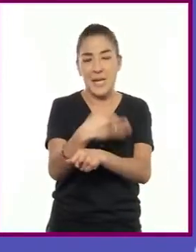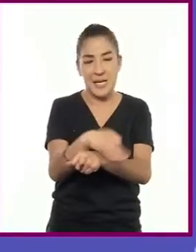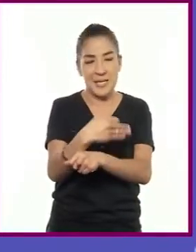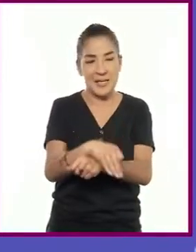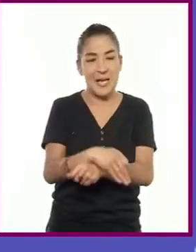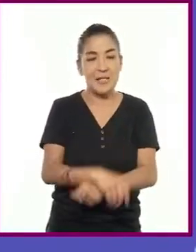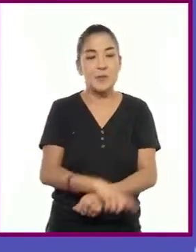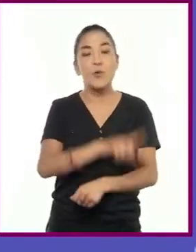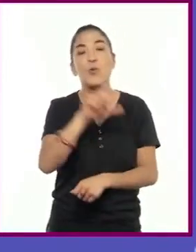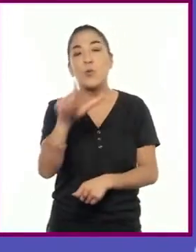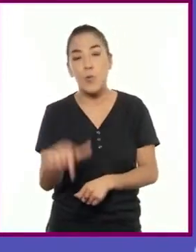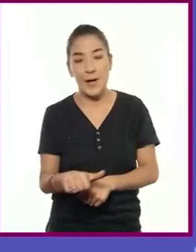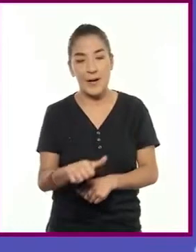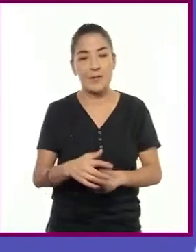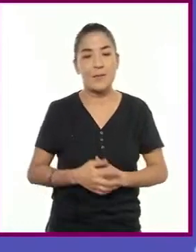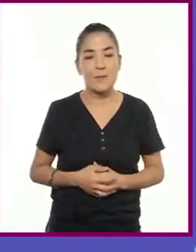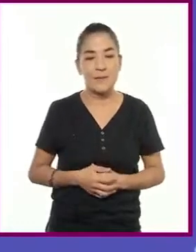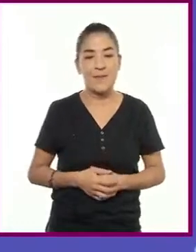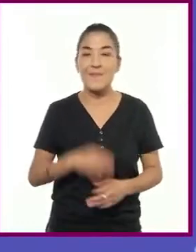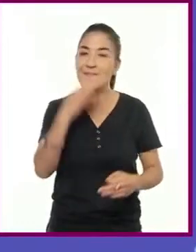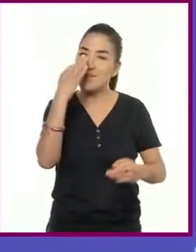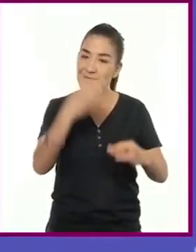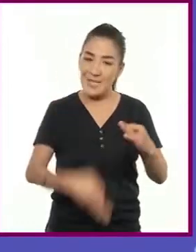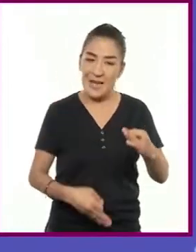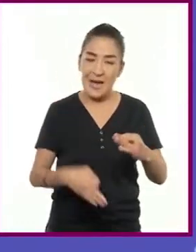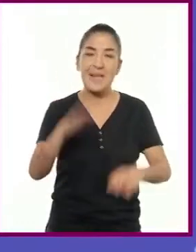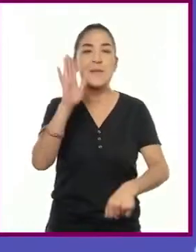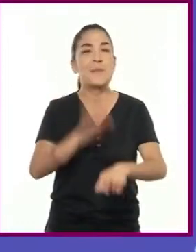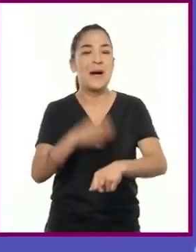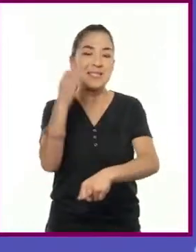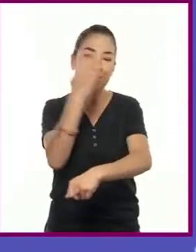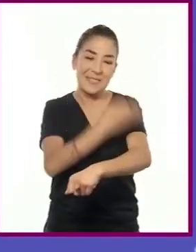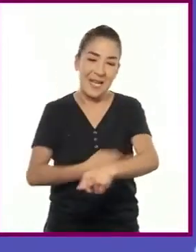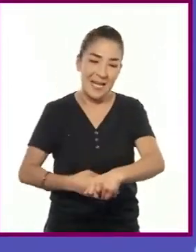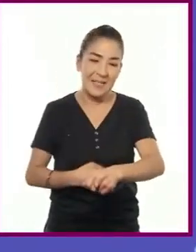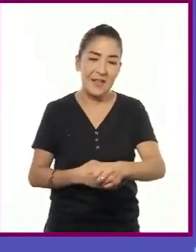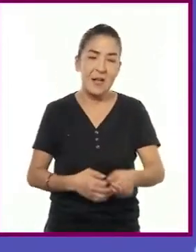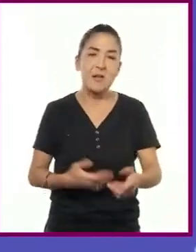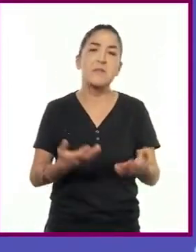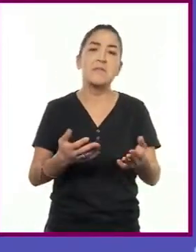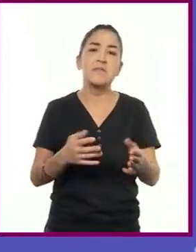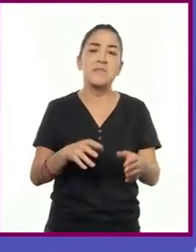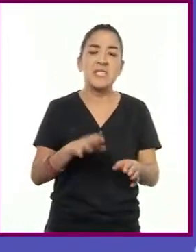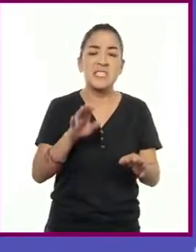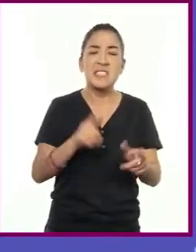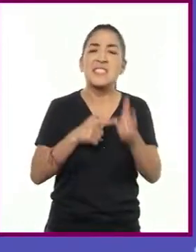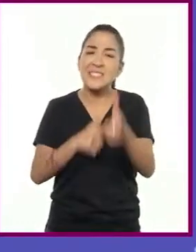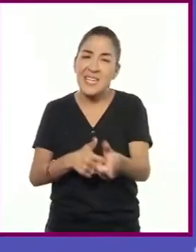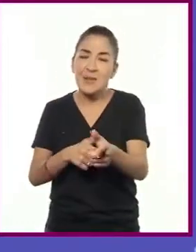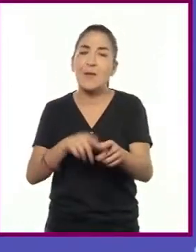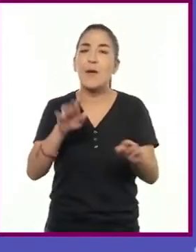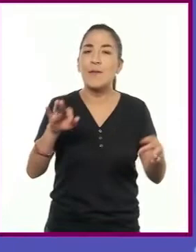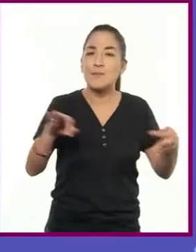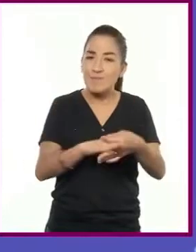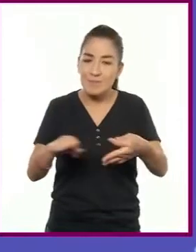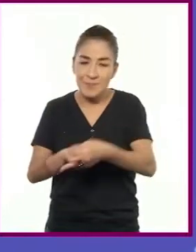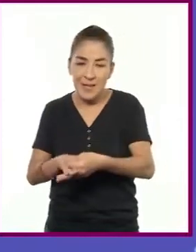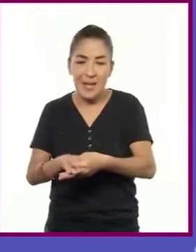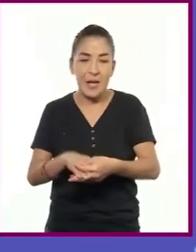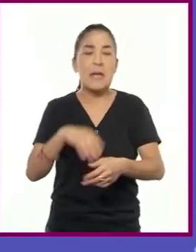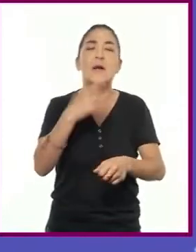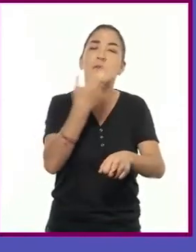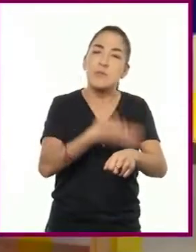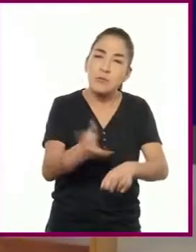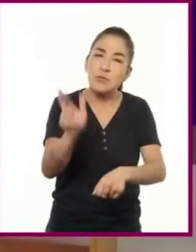luego, finalmente, más tarde, simultáneamente, posteriormente, etc.